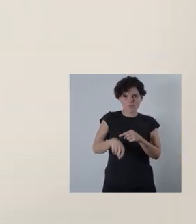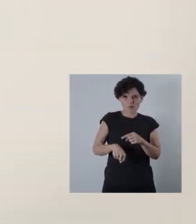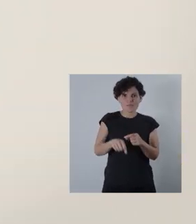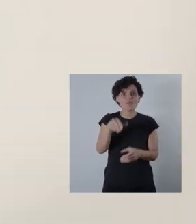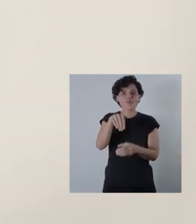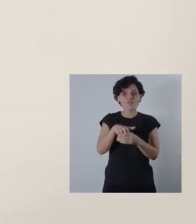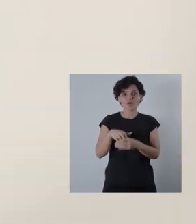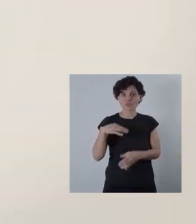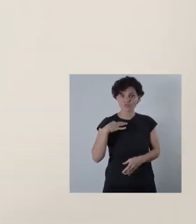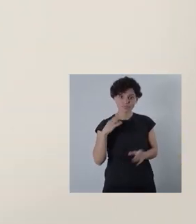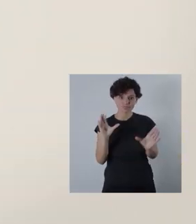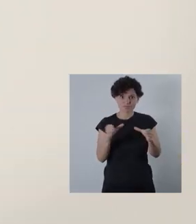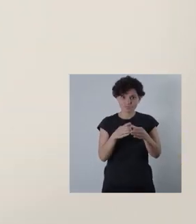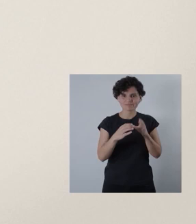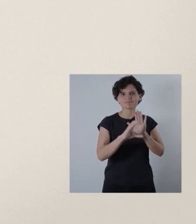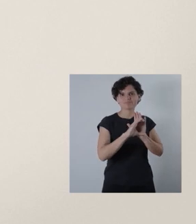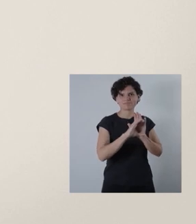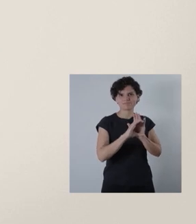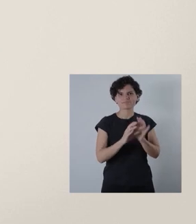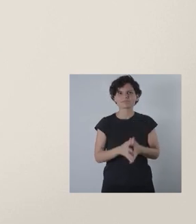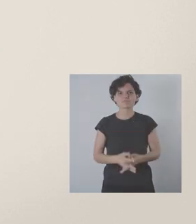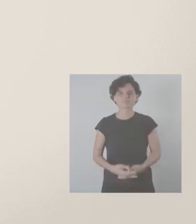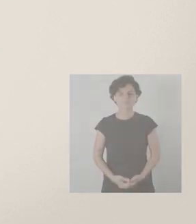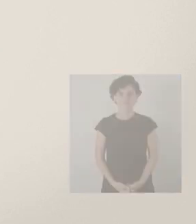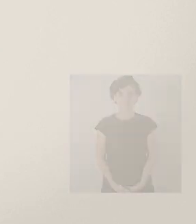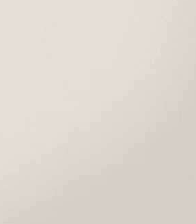voto apruebo, voto convención constitucional.